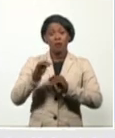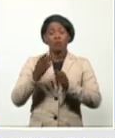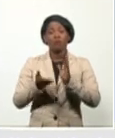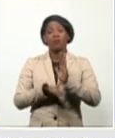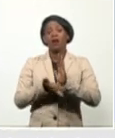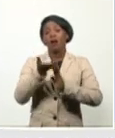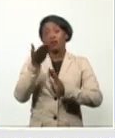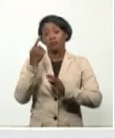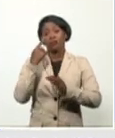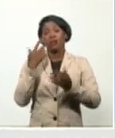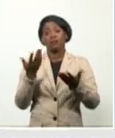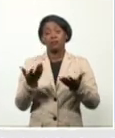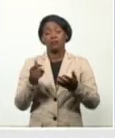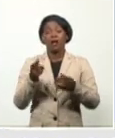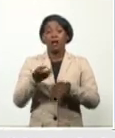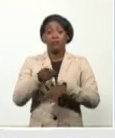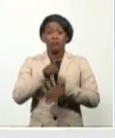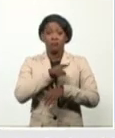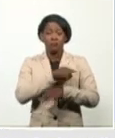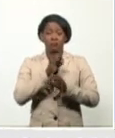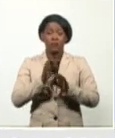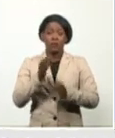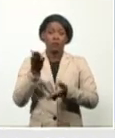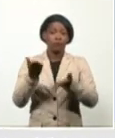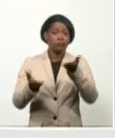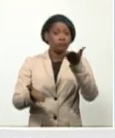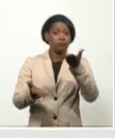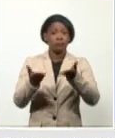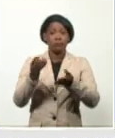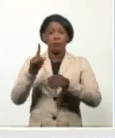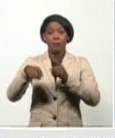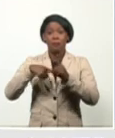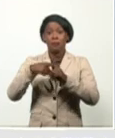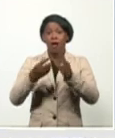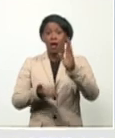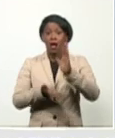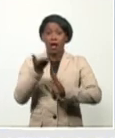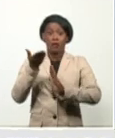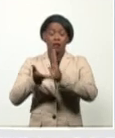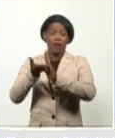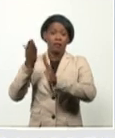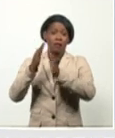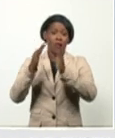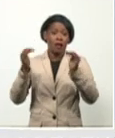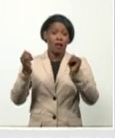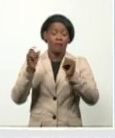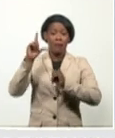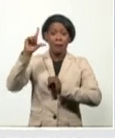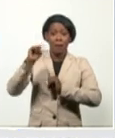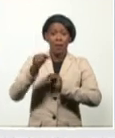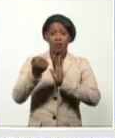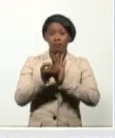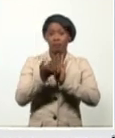un balance positivo, más altas que casos confirmados. Esto es